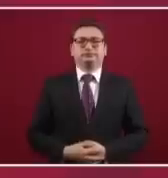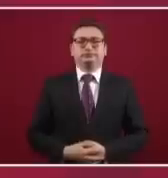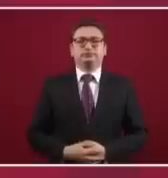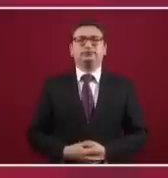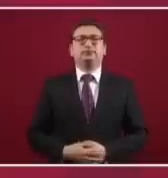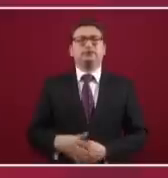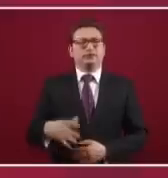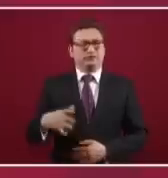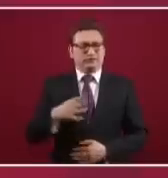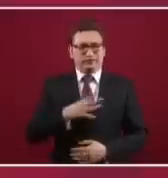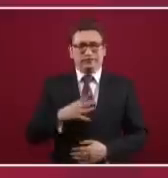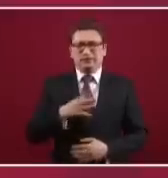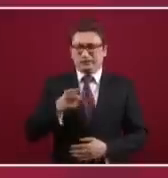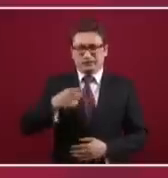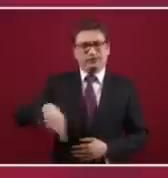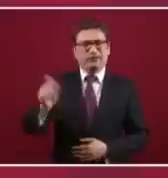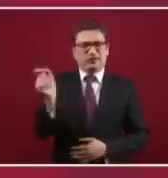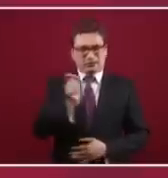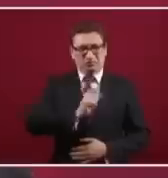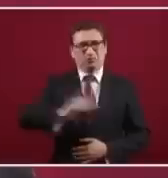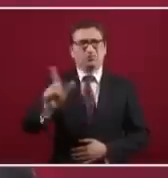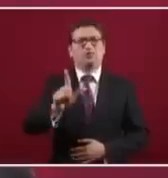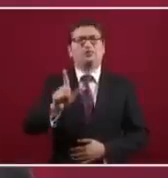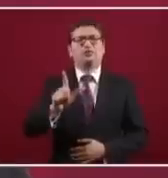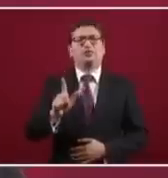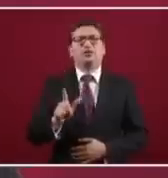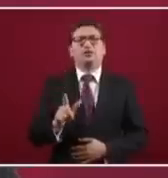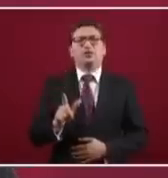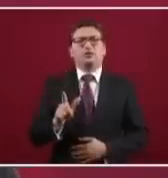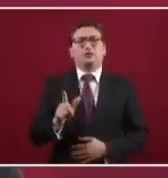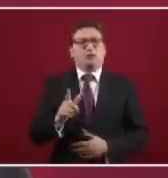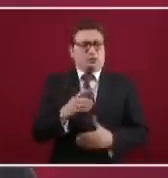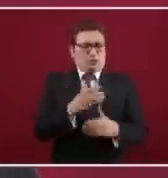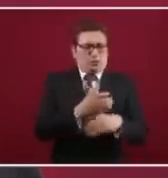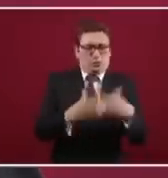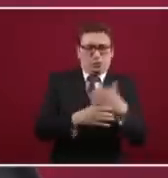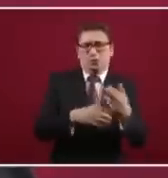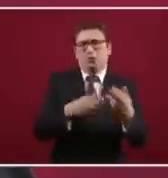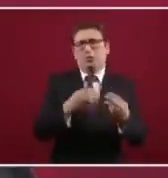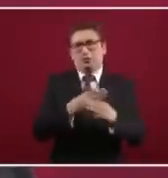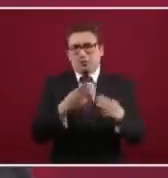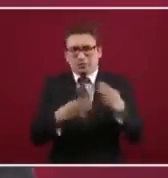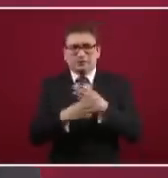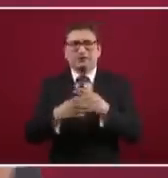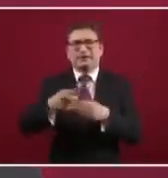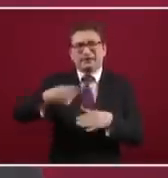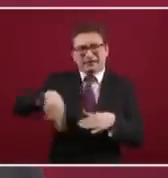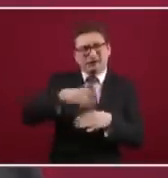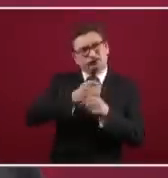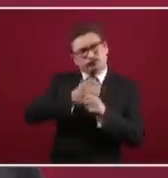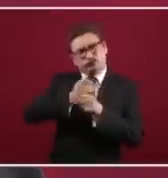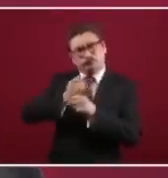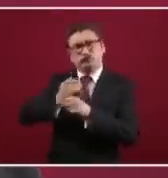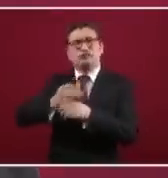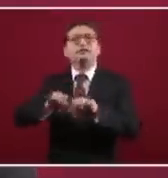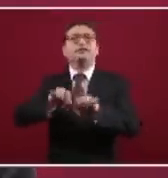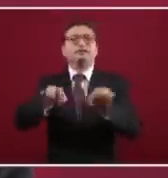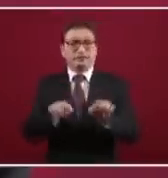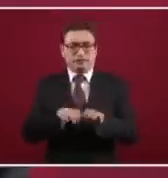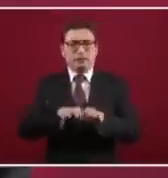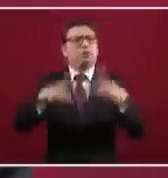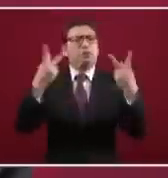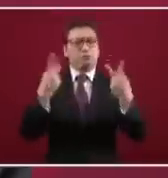Hay profesionalismo, hay equipo suficiente de investigación, hay